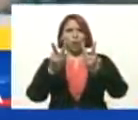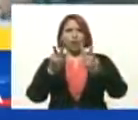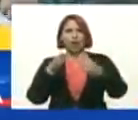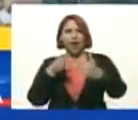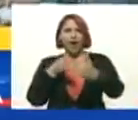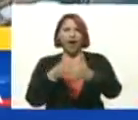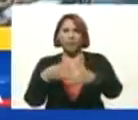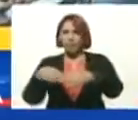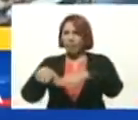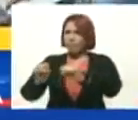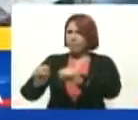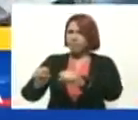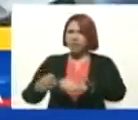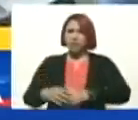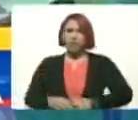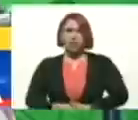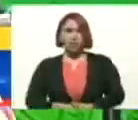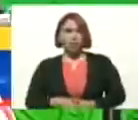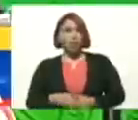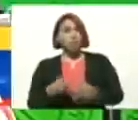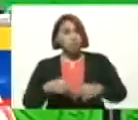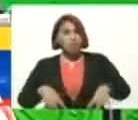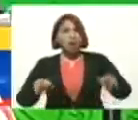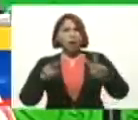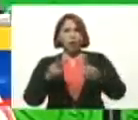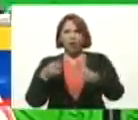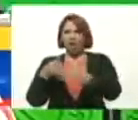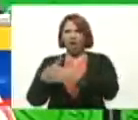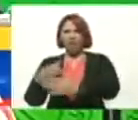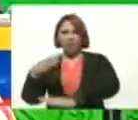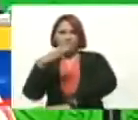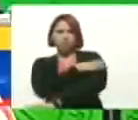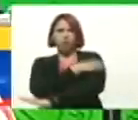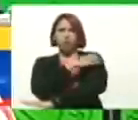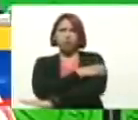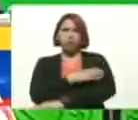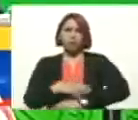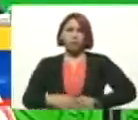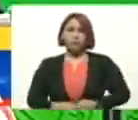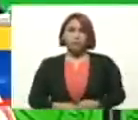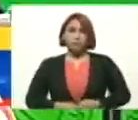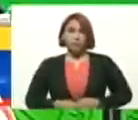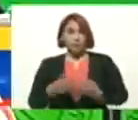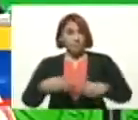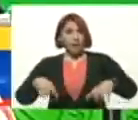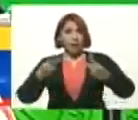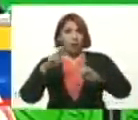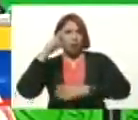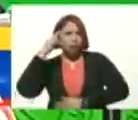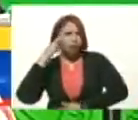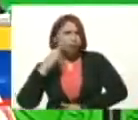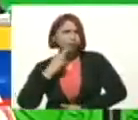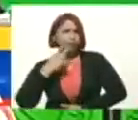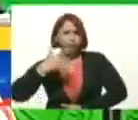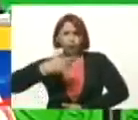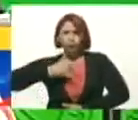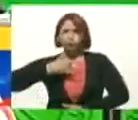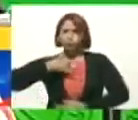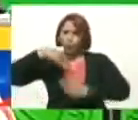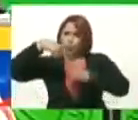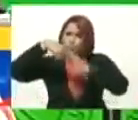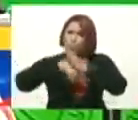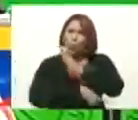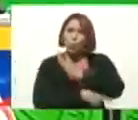antiimperialismo, con sus valores antioligárquicos, con sus valores bolivarianos